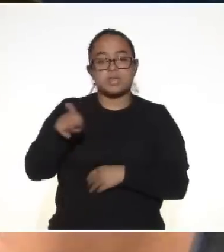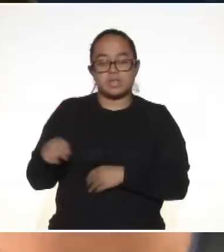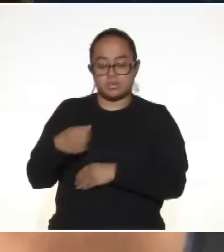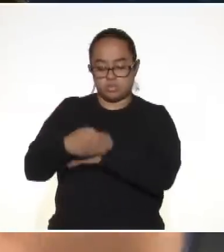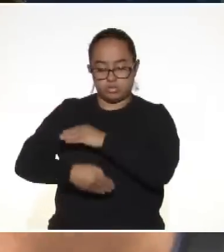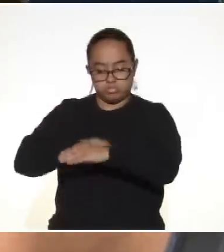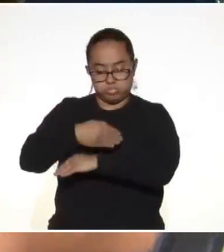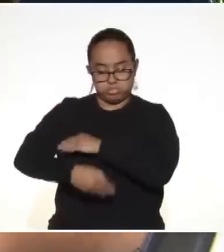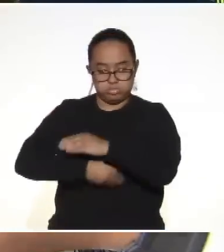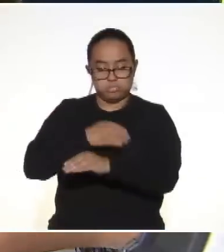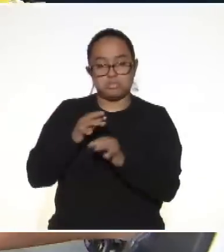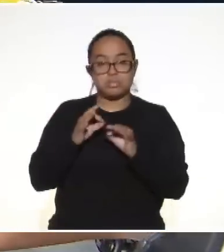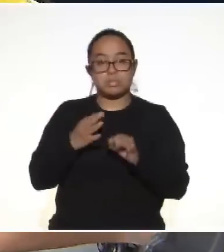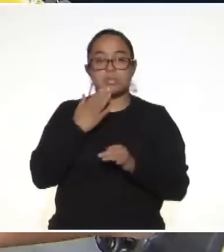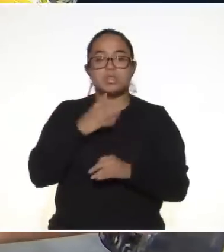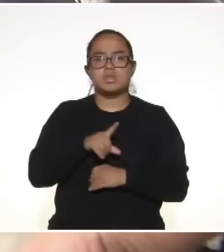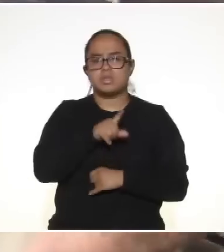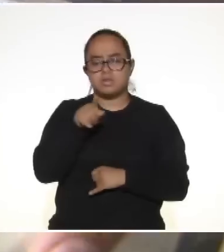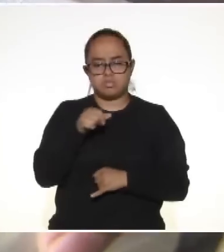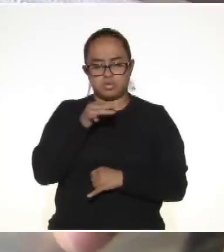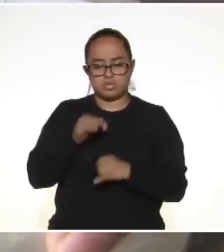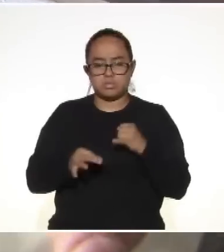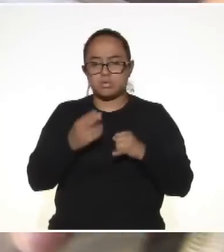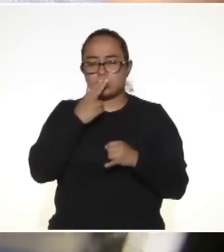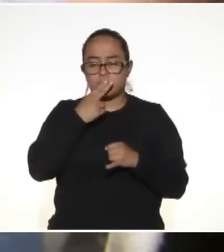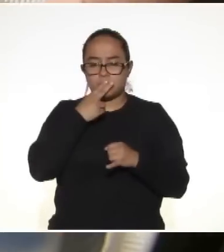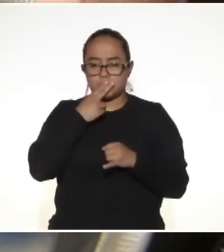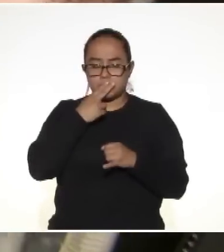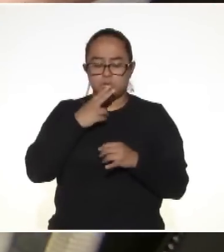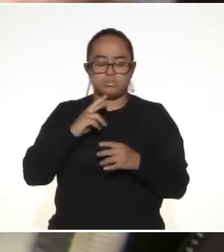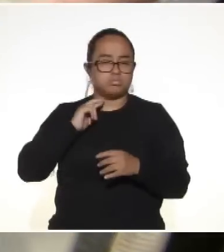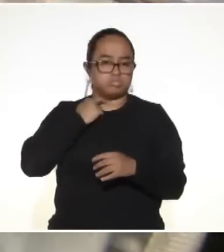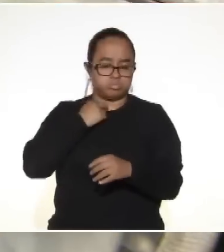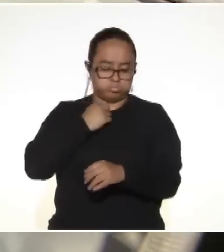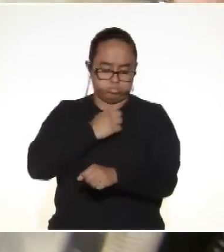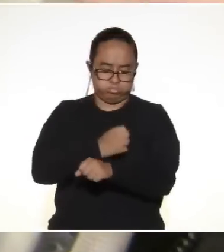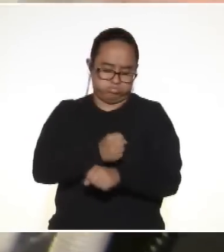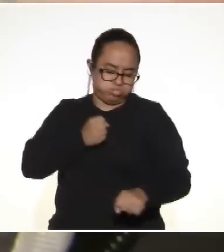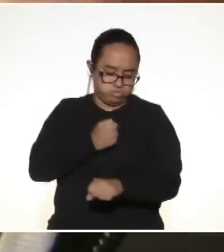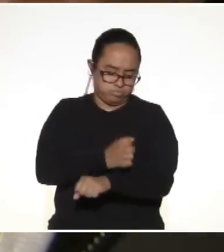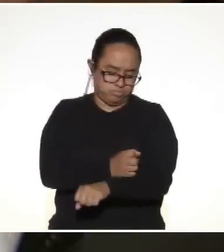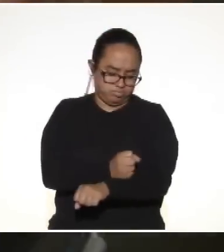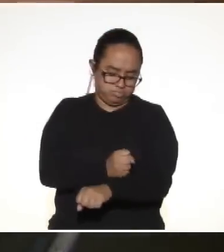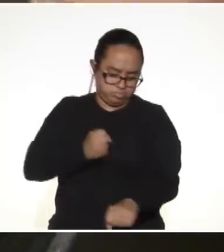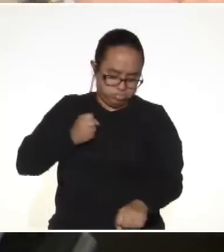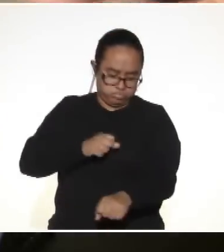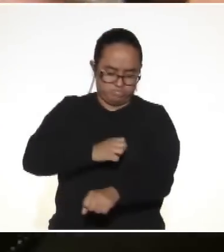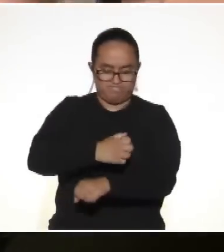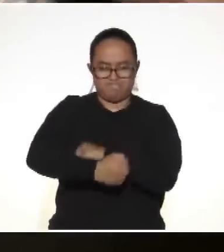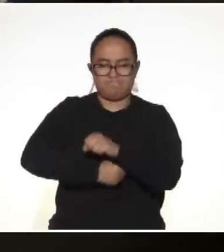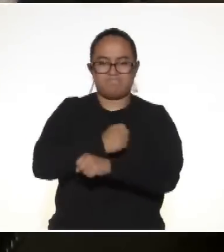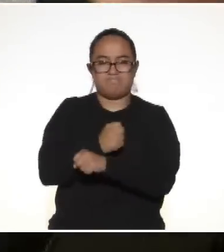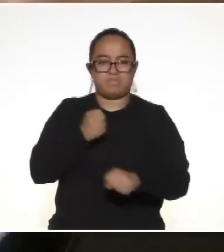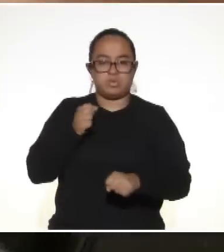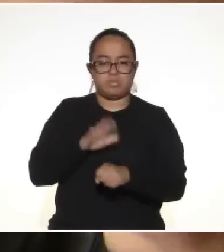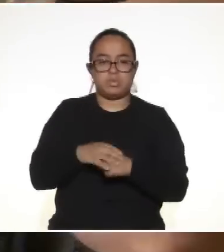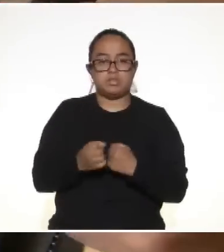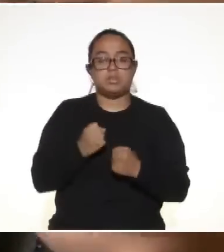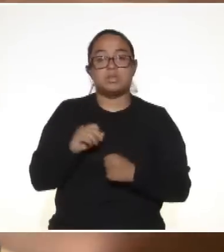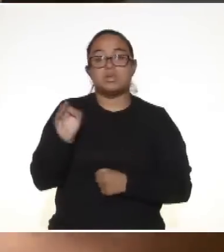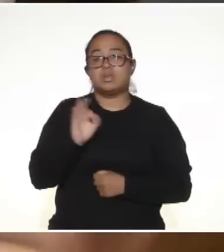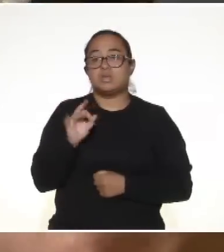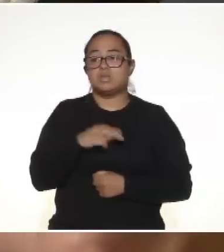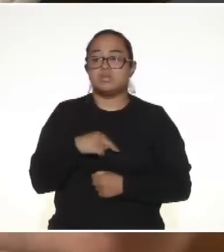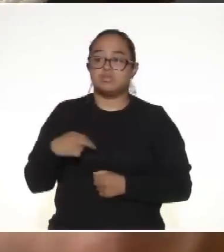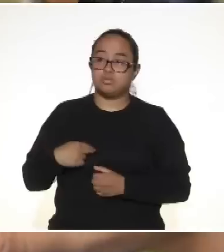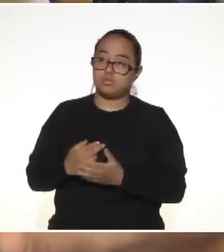vendaje compresivo y de última instancia tenemos el uso de un torniquete. En este caso hay que proceder a trasladar al paciente. Si nosotros